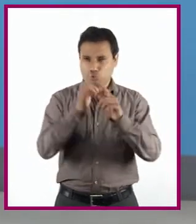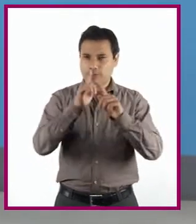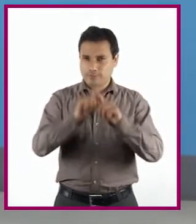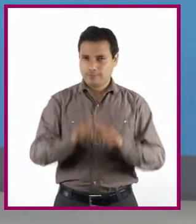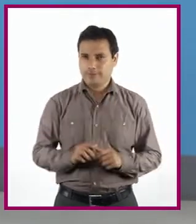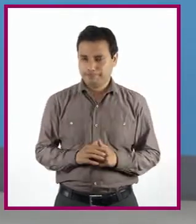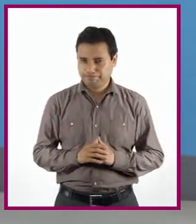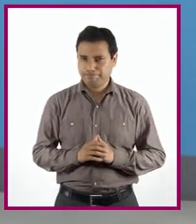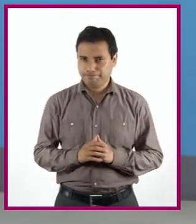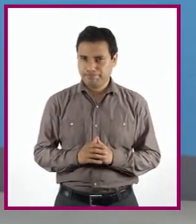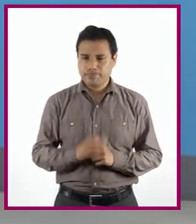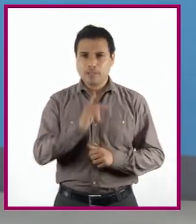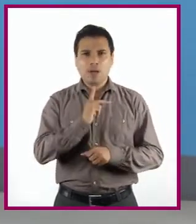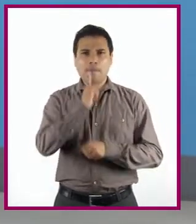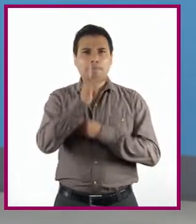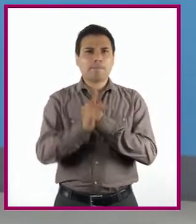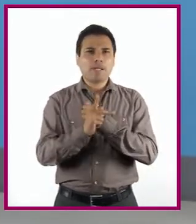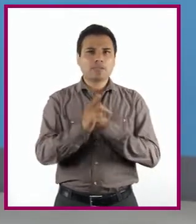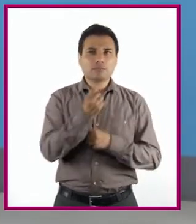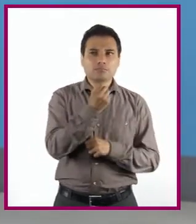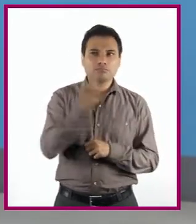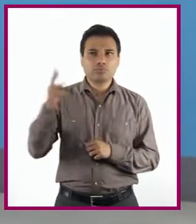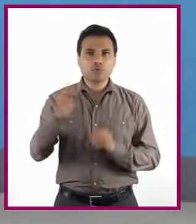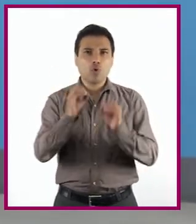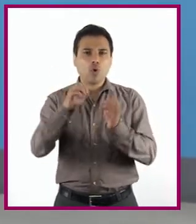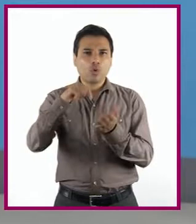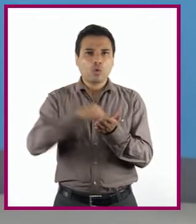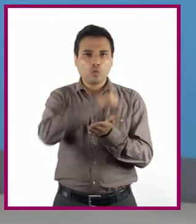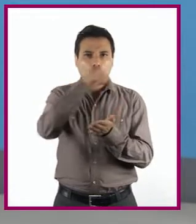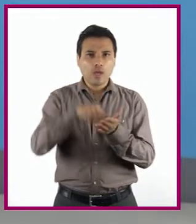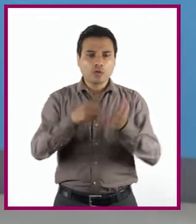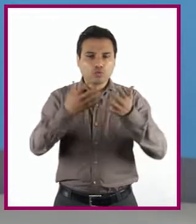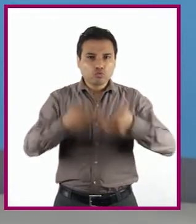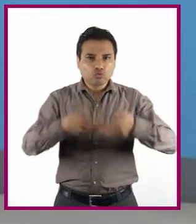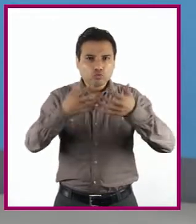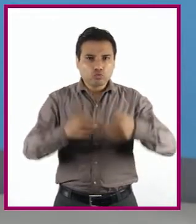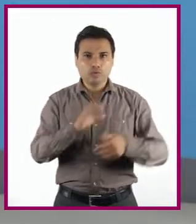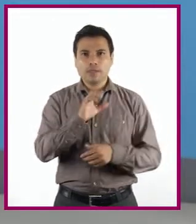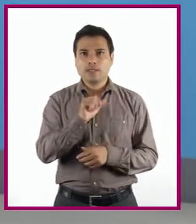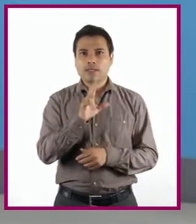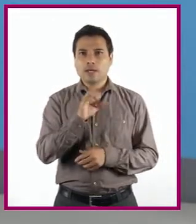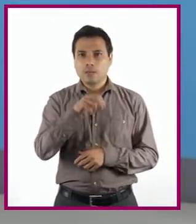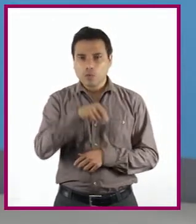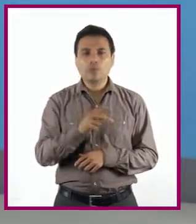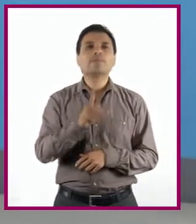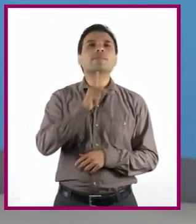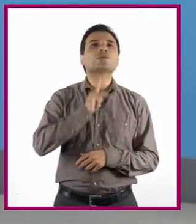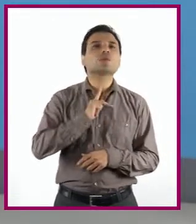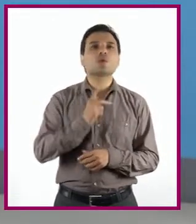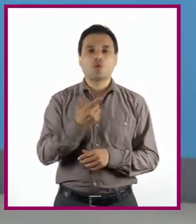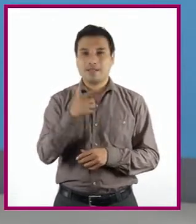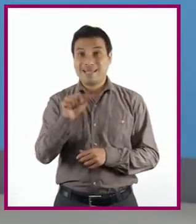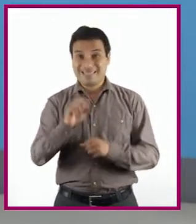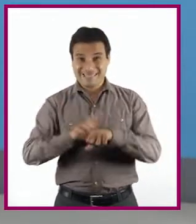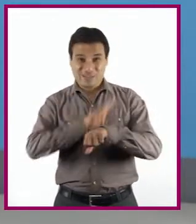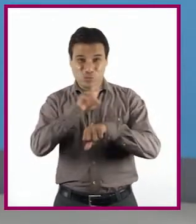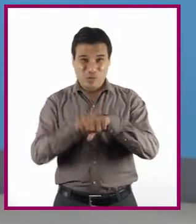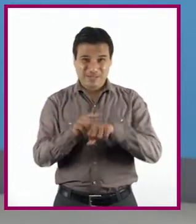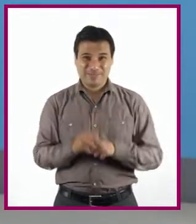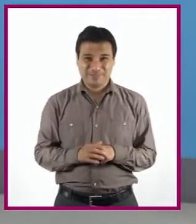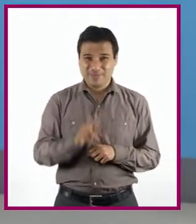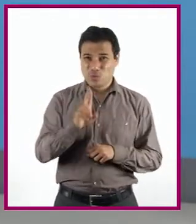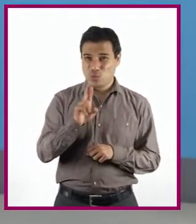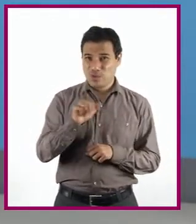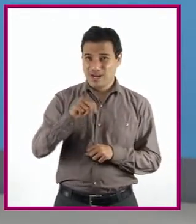los principales países y/o regiones productoras de carbón, petróleo, gas natural y